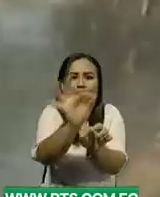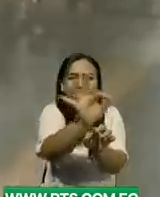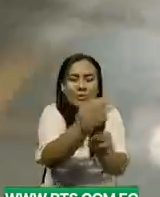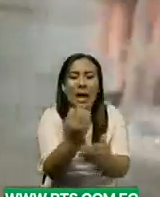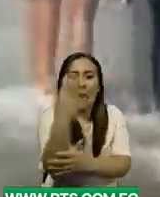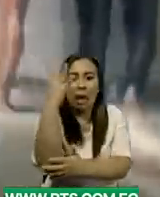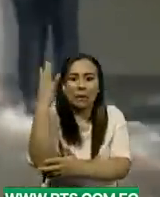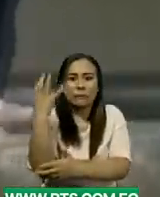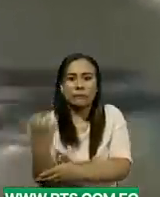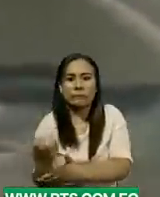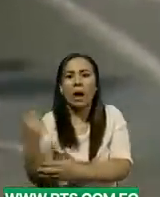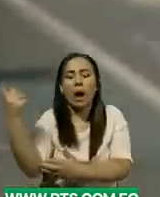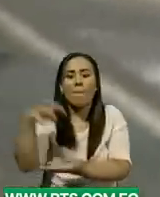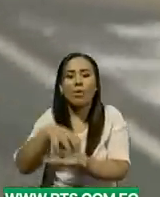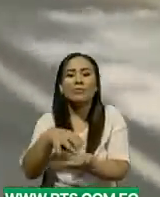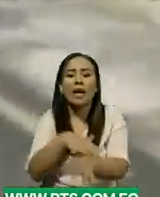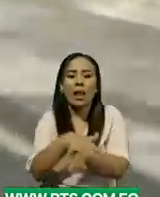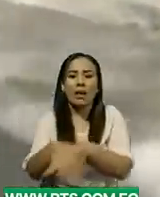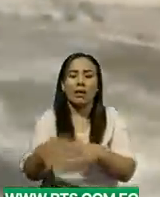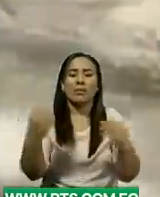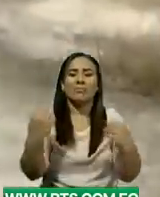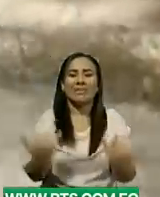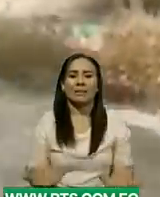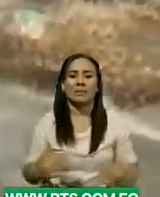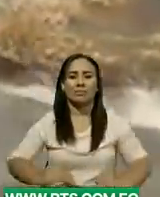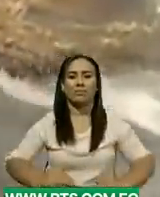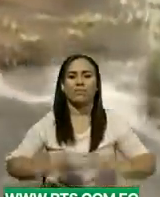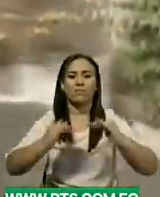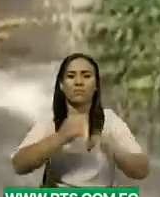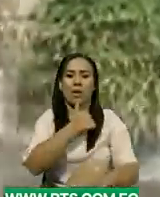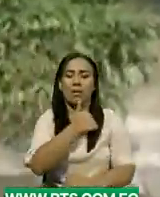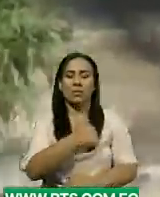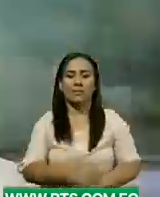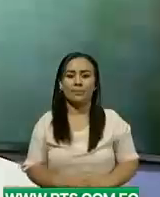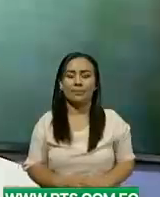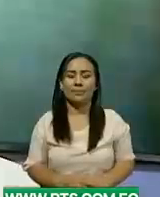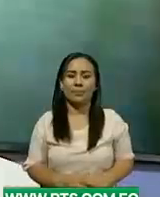población. Desde Los Ríos, informó Odette Camacho.